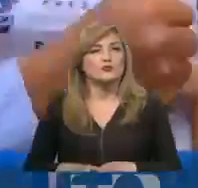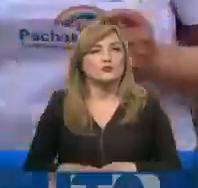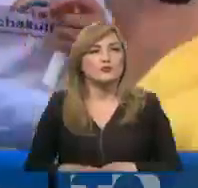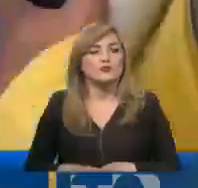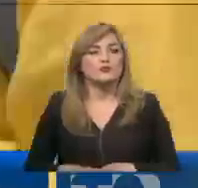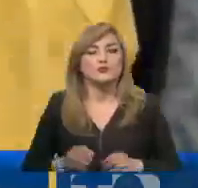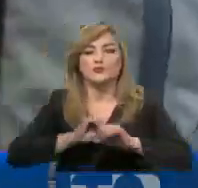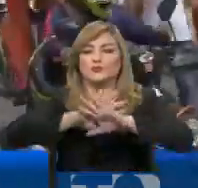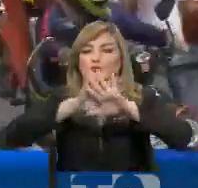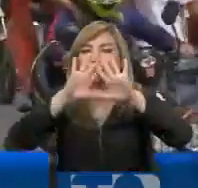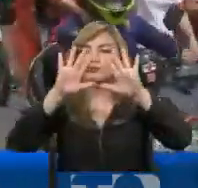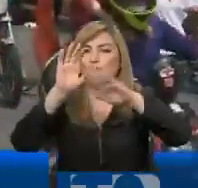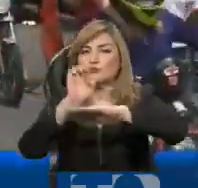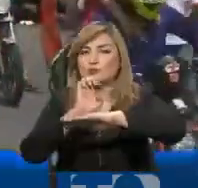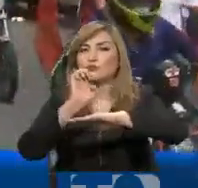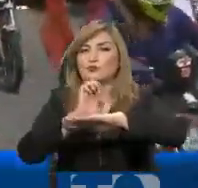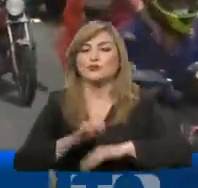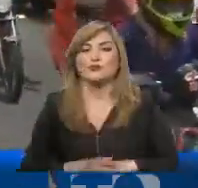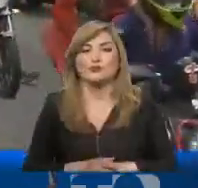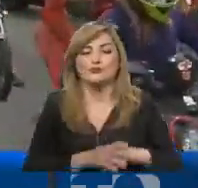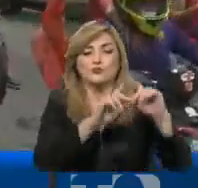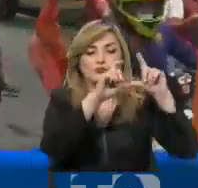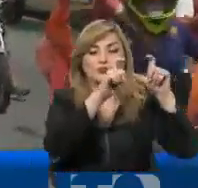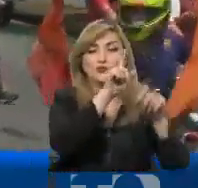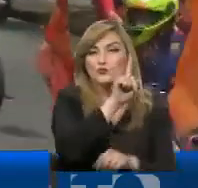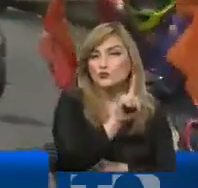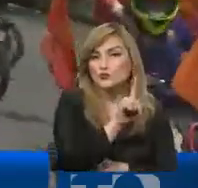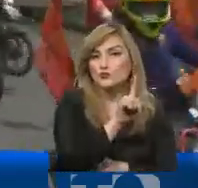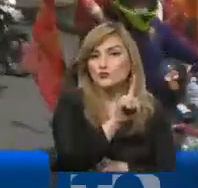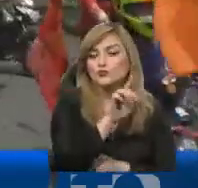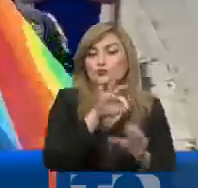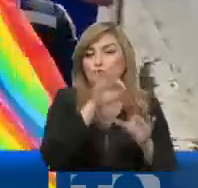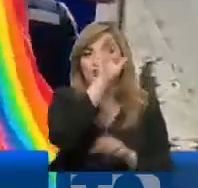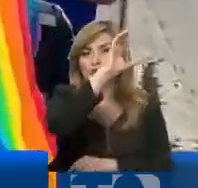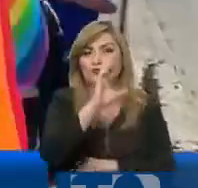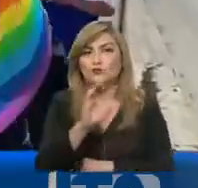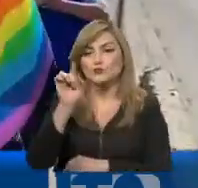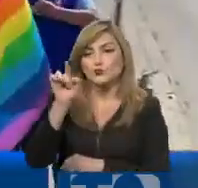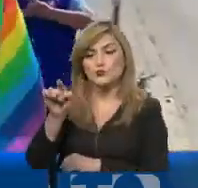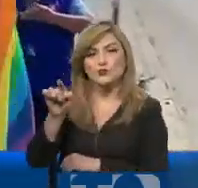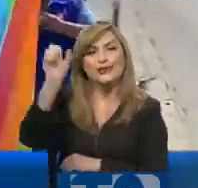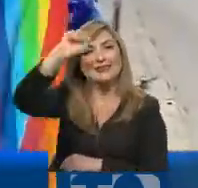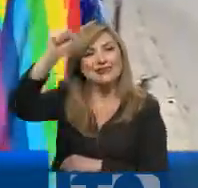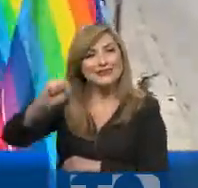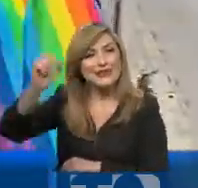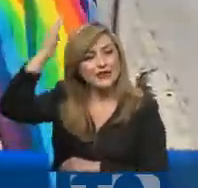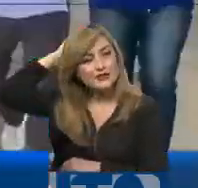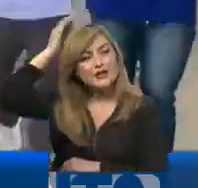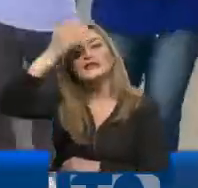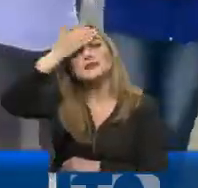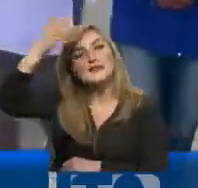El mapa está claramente definido en Ecuador. Arauz marca su electorado en la costa y Yacu Pérez en la sierra y